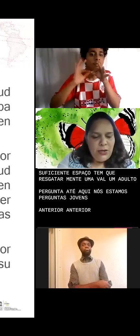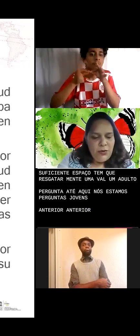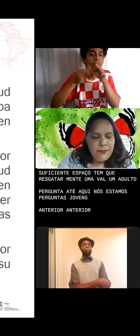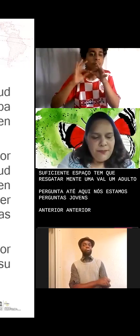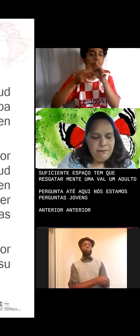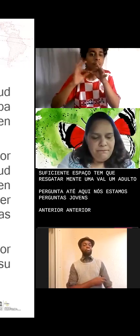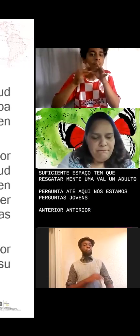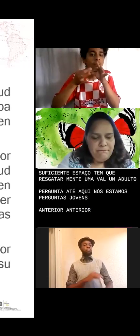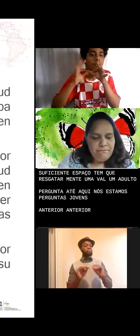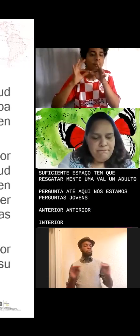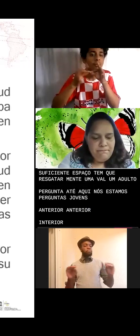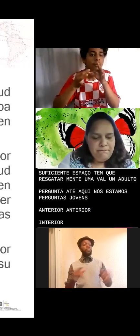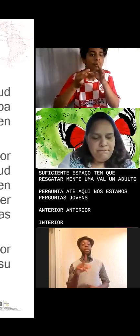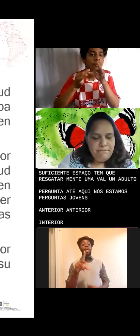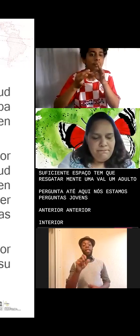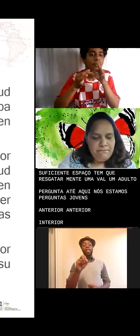Darío.